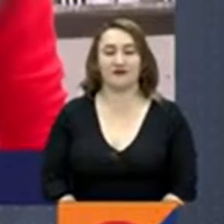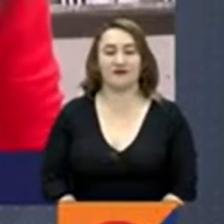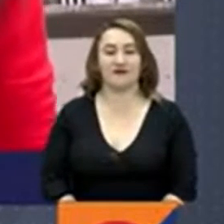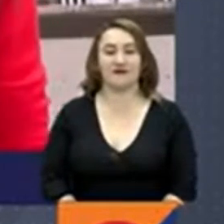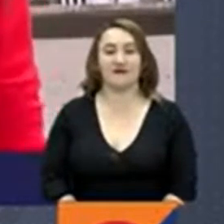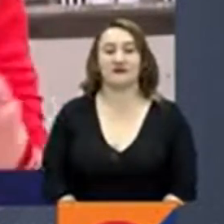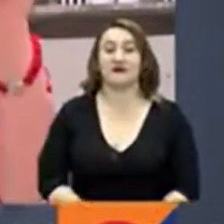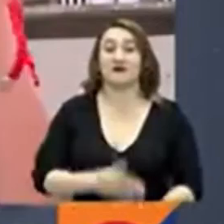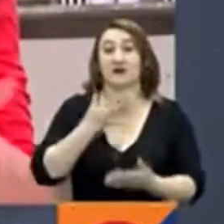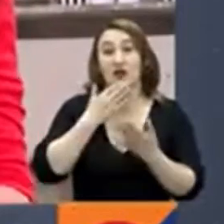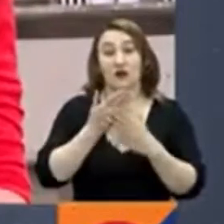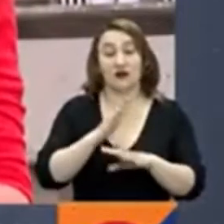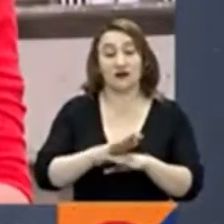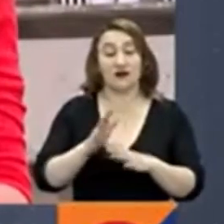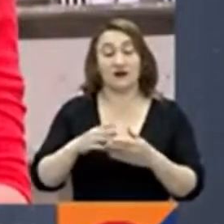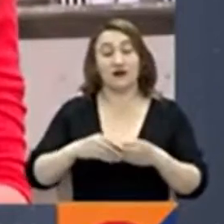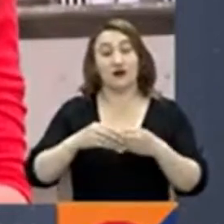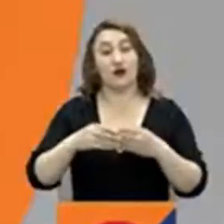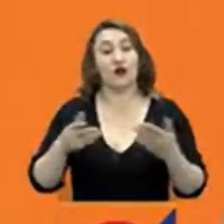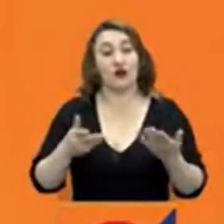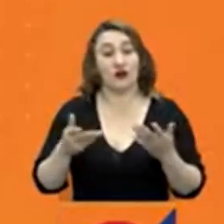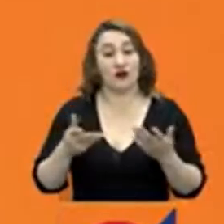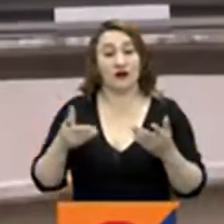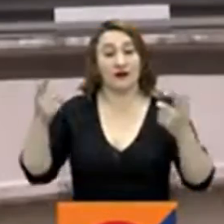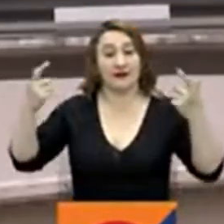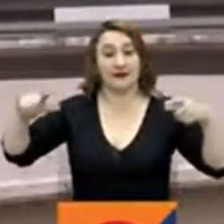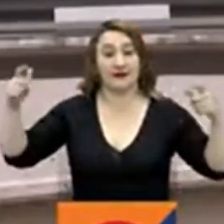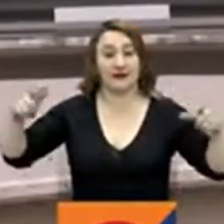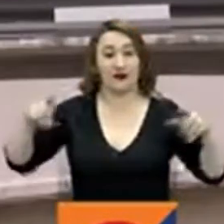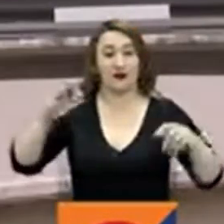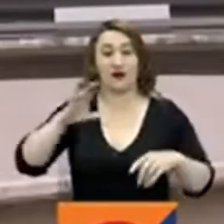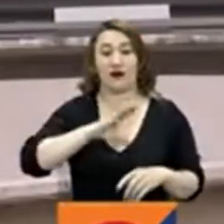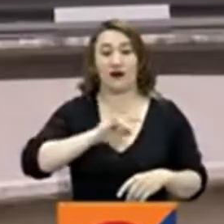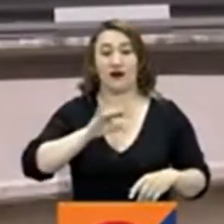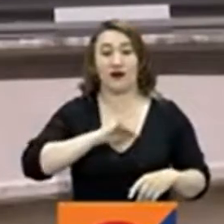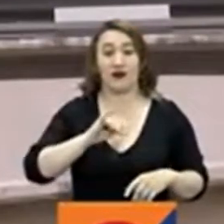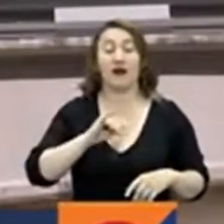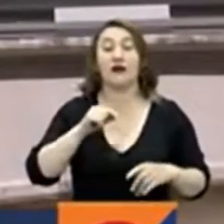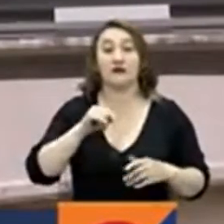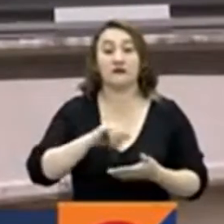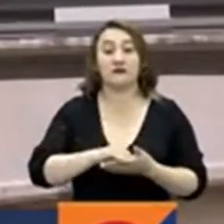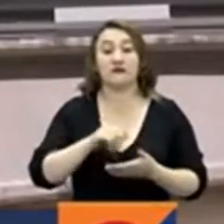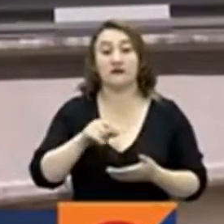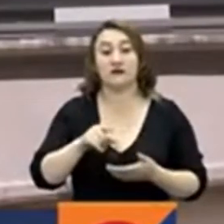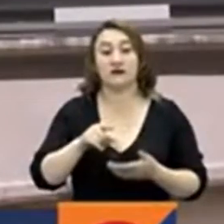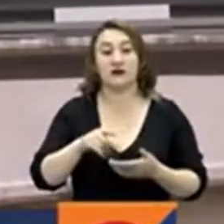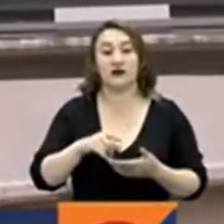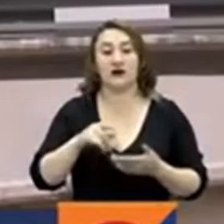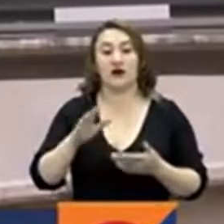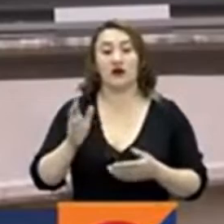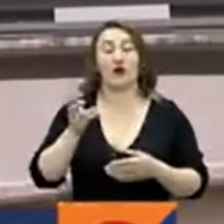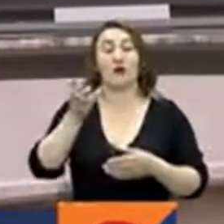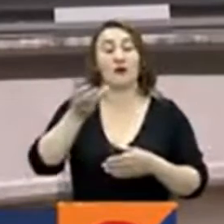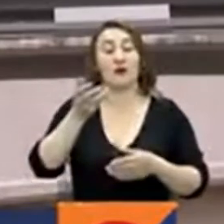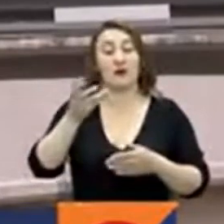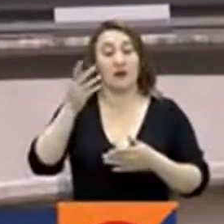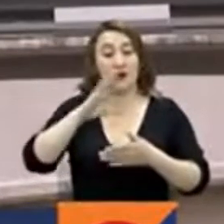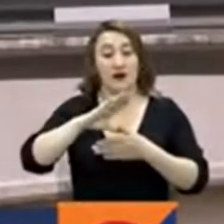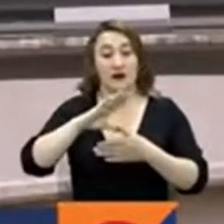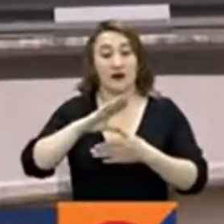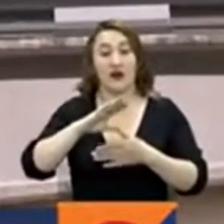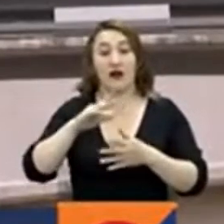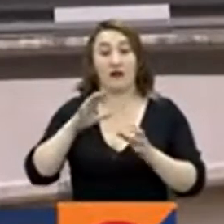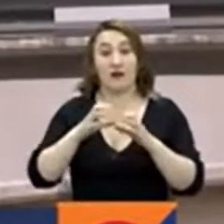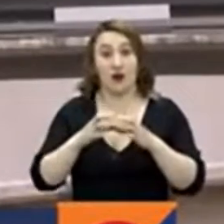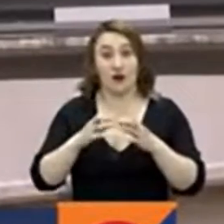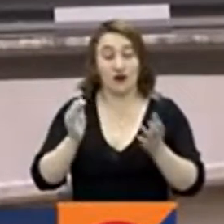Sabina, muy buenas tardes, la saludo desde el Estadio Pascual Guerrero en Cali todavía. Aquí ya pues hubo jornada de descanso hoy de Copa América, el balón volverá aquí a este